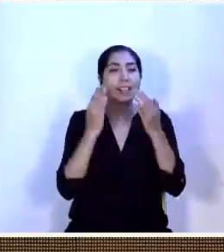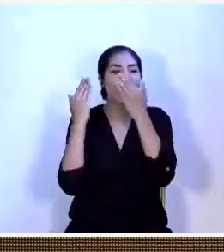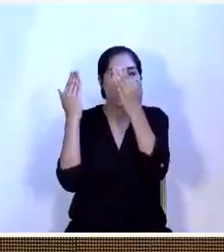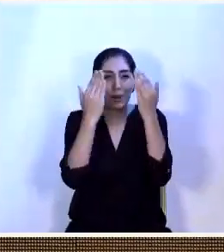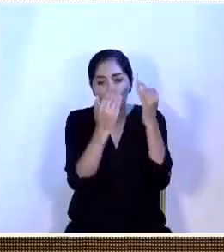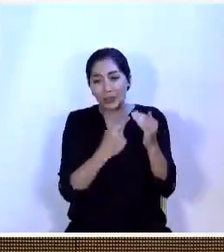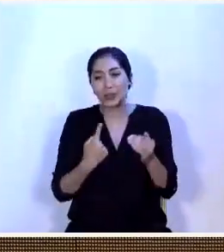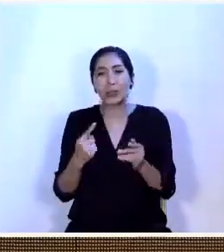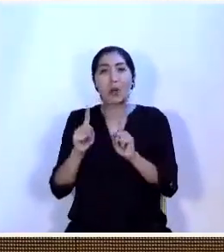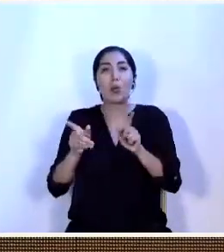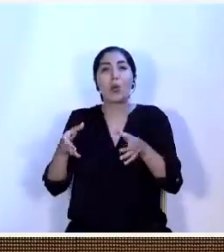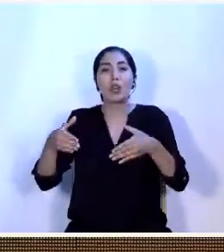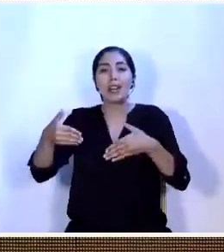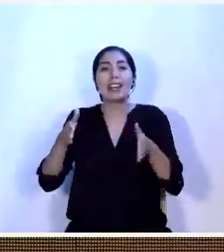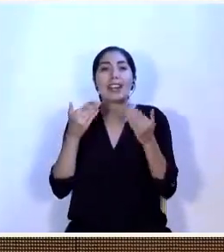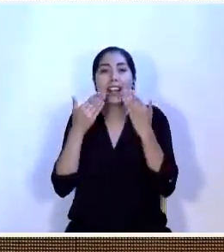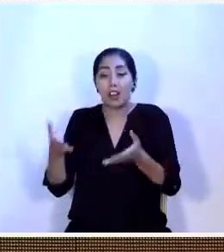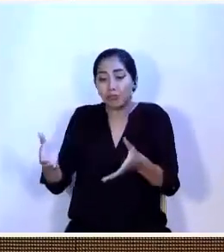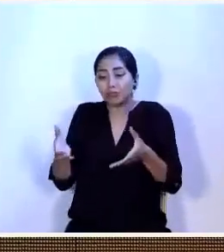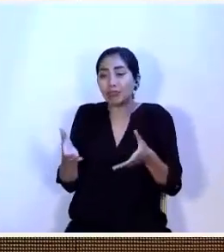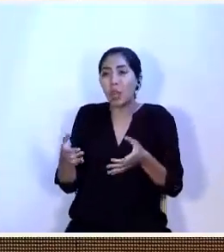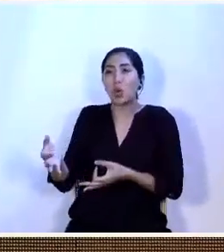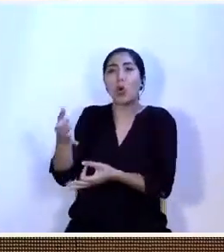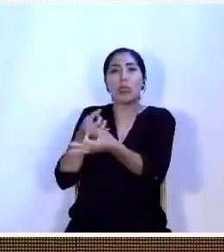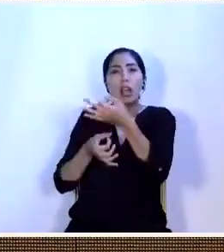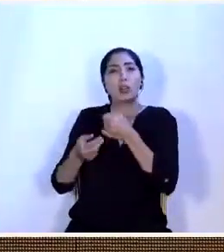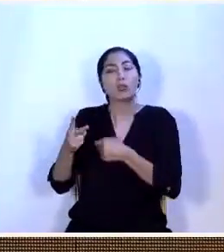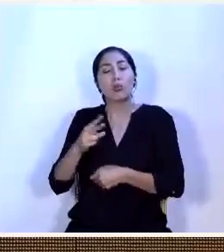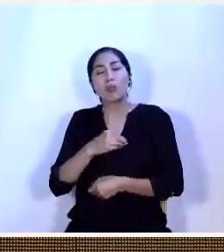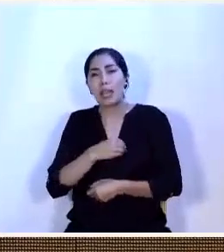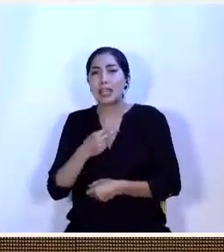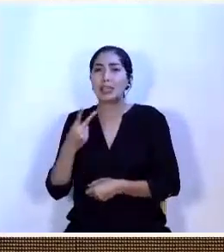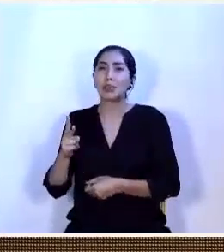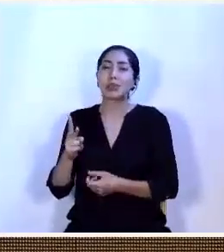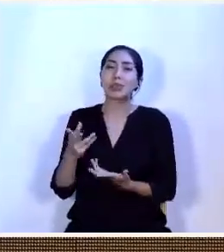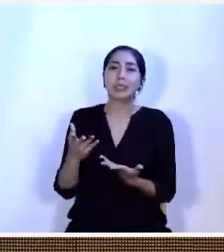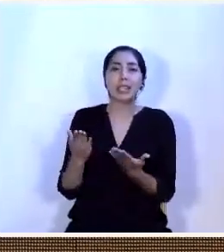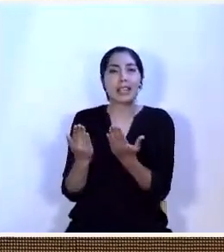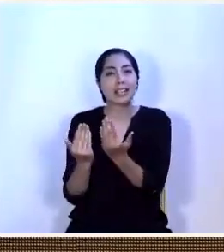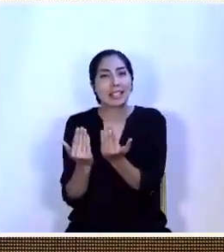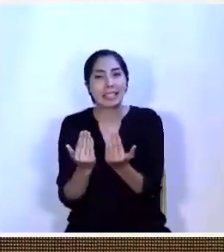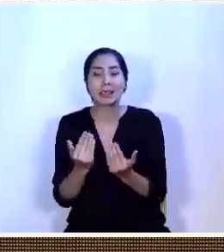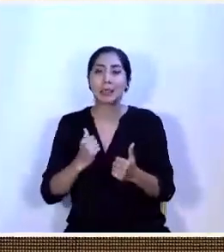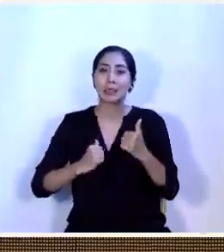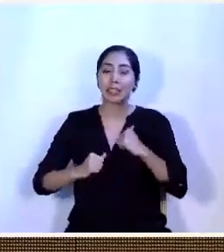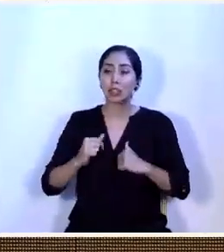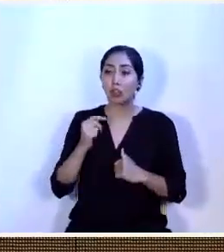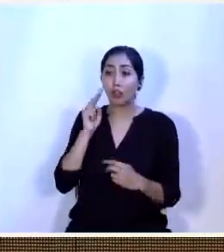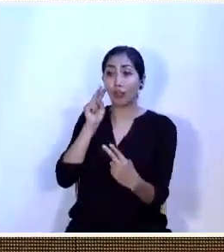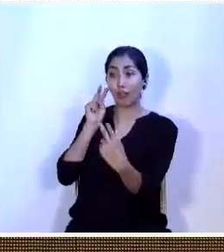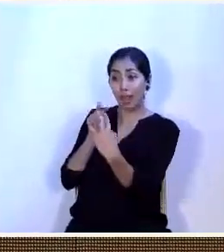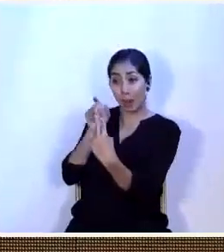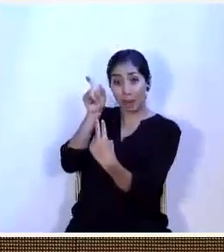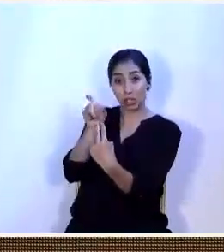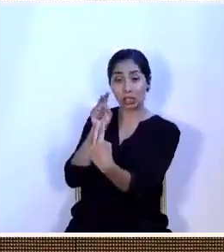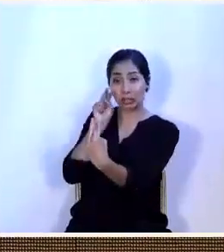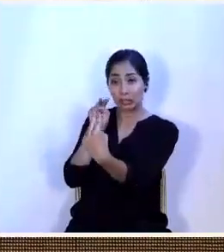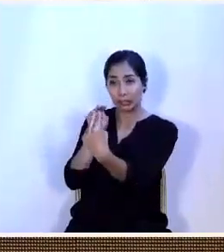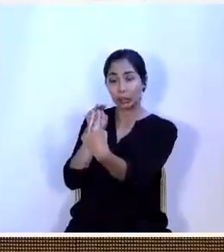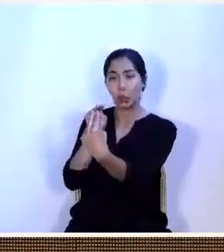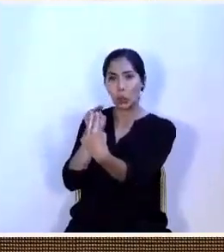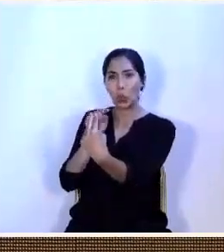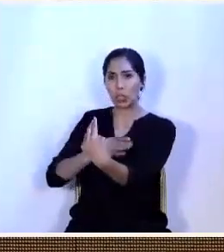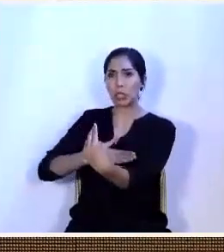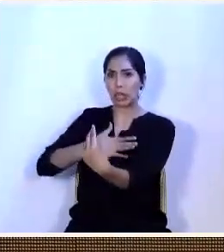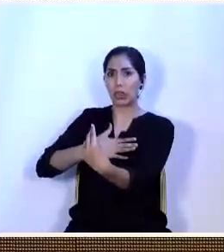algún obsequio o contarnos sus angustias y sus penas. Y cuando uno ve y siente y mira a los ojos esa